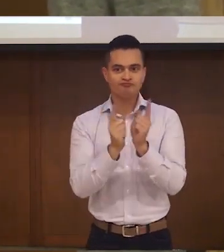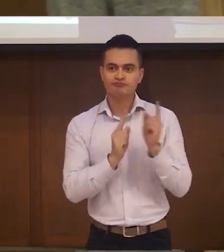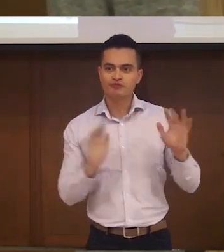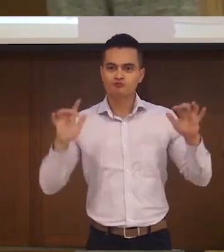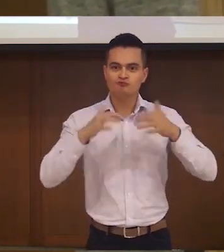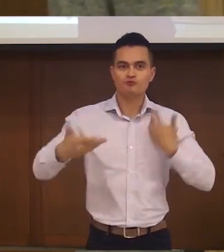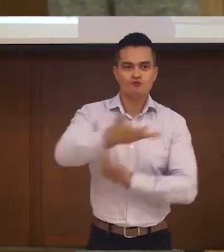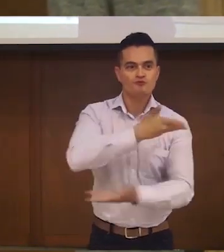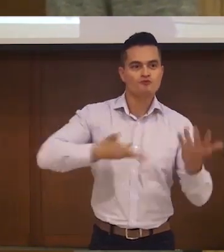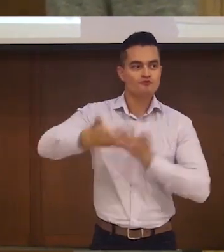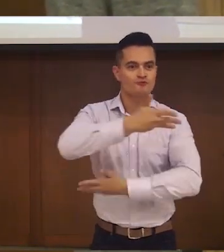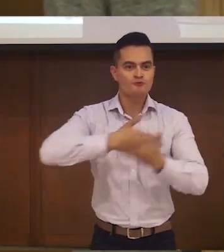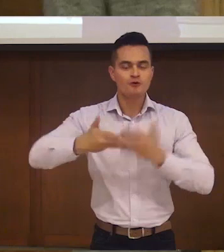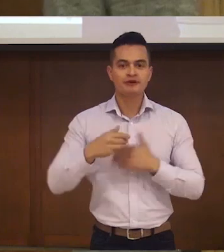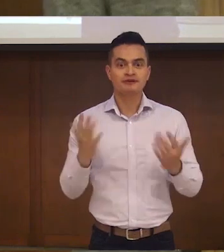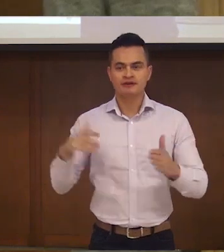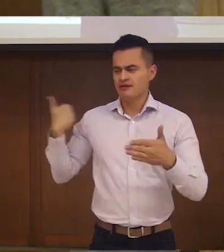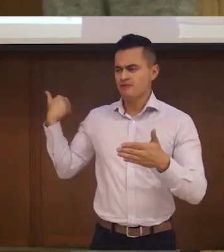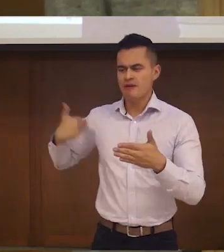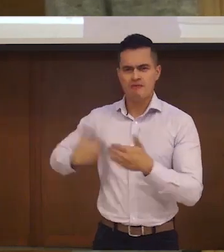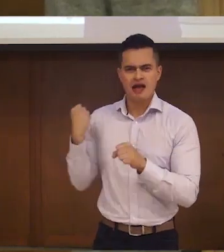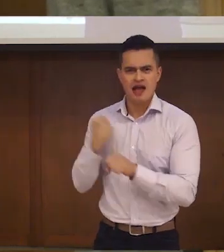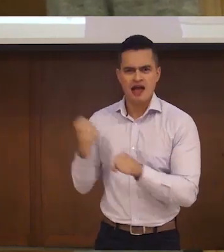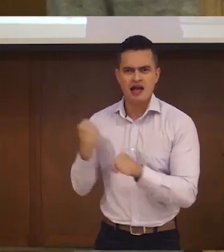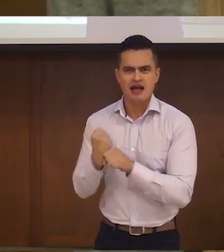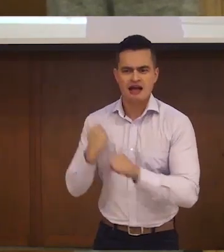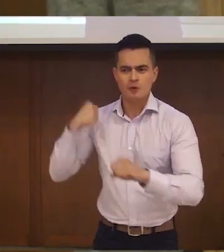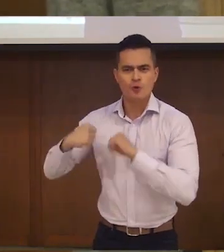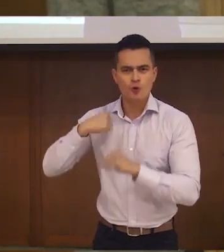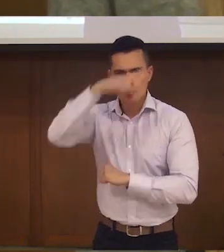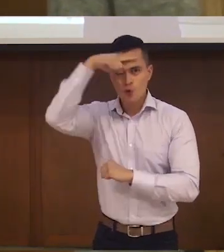después de esta corrida de trabajo